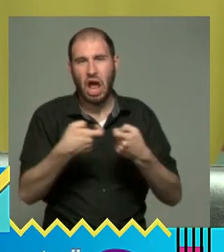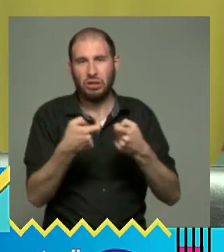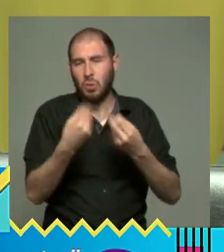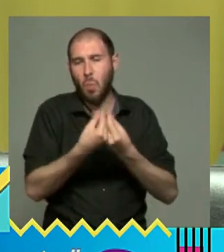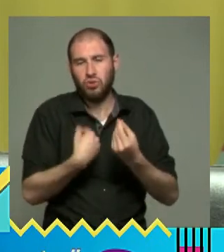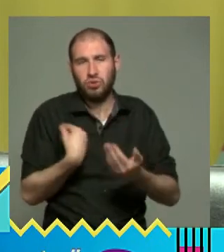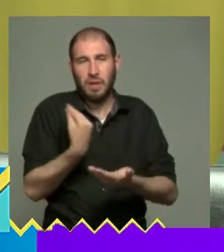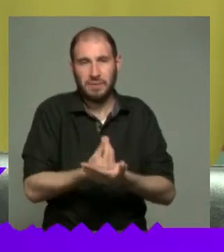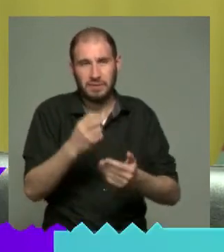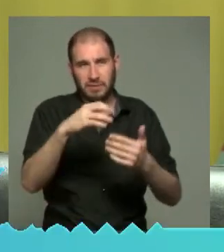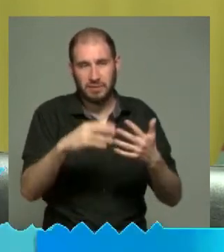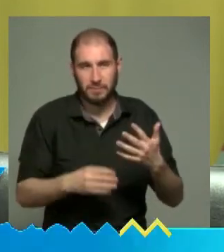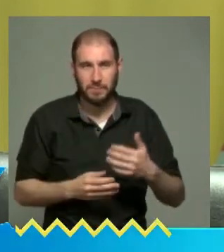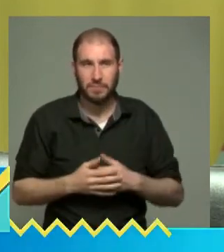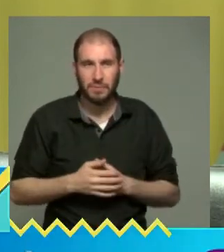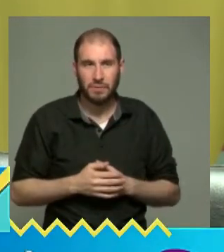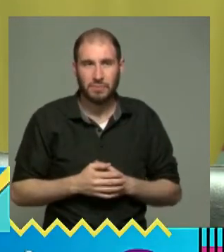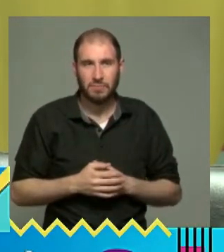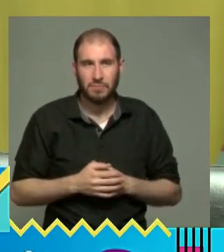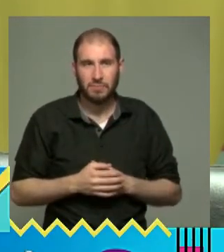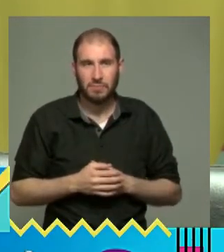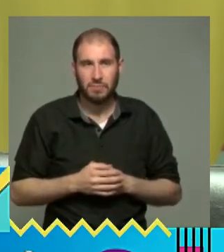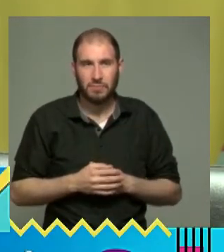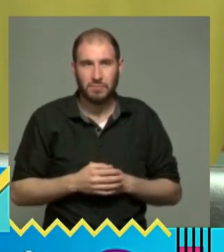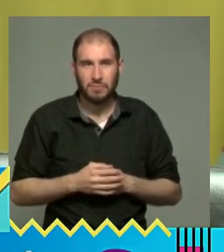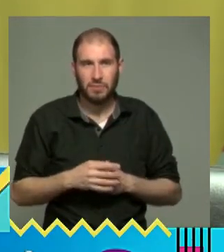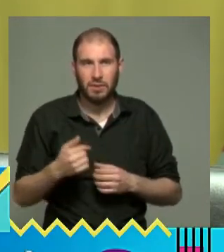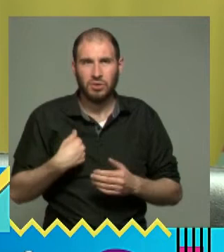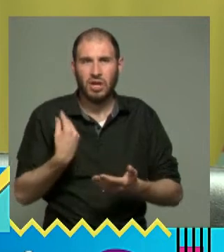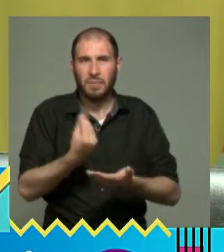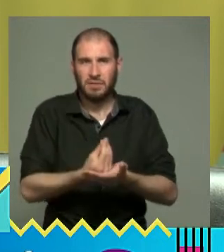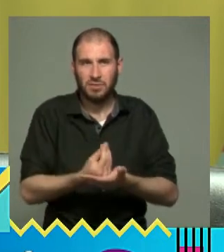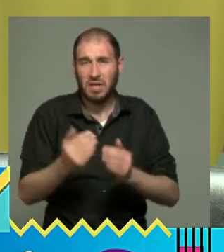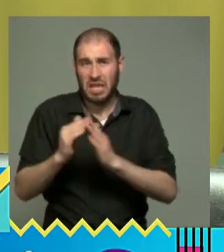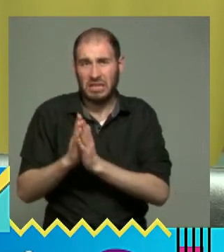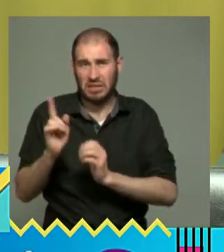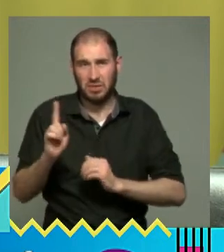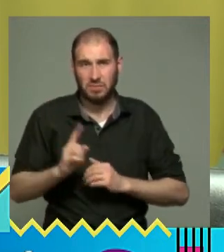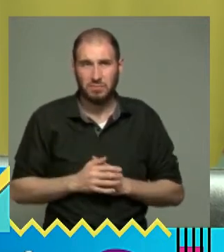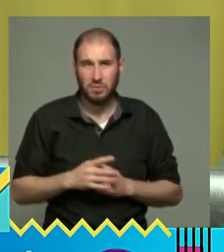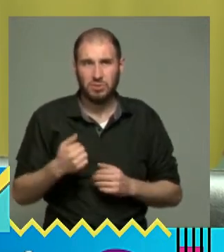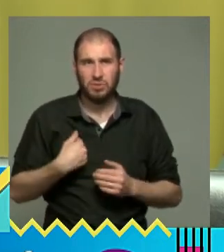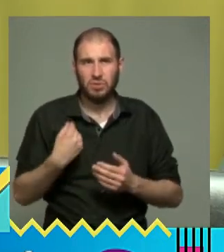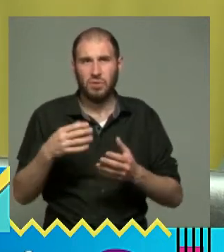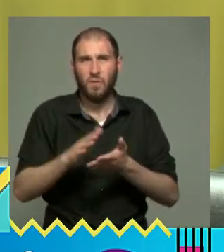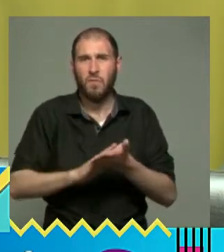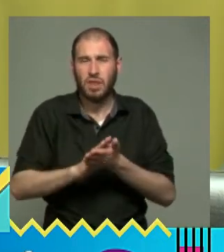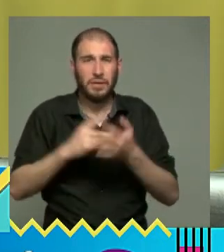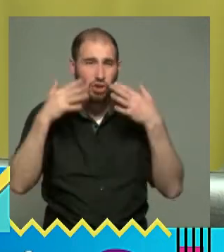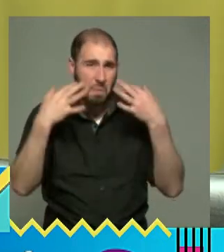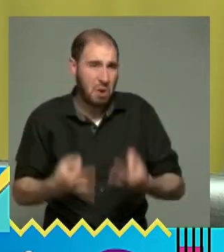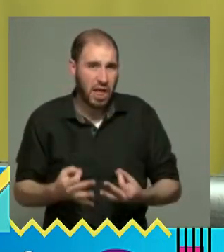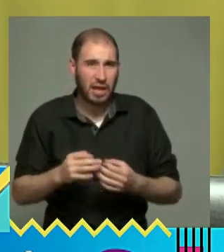ACOVIF, Ecovita, Conenagro, Crecere, Frente Joven. No vengo en representación de la iglesia. No vengo con un fundamento